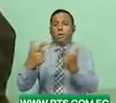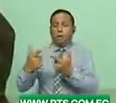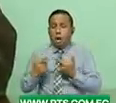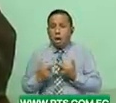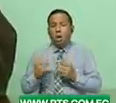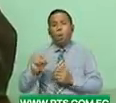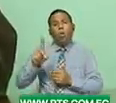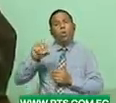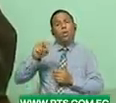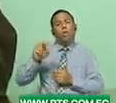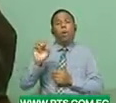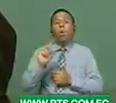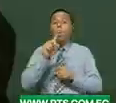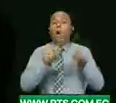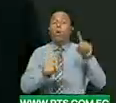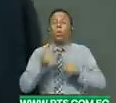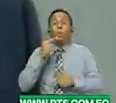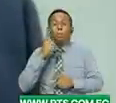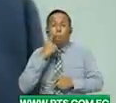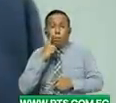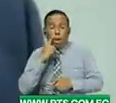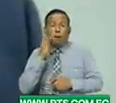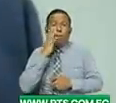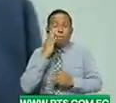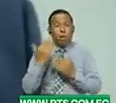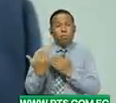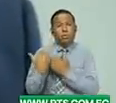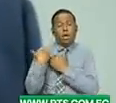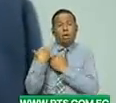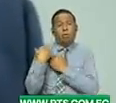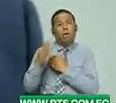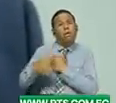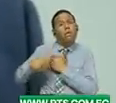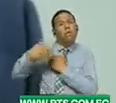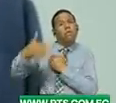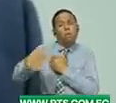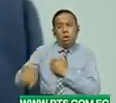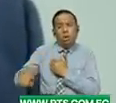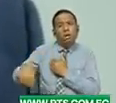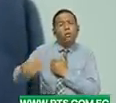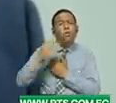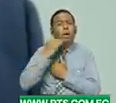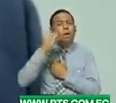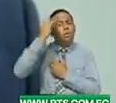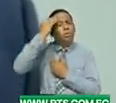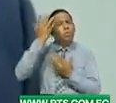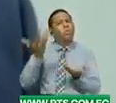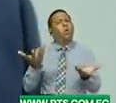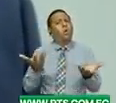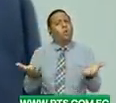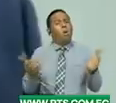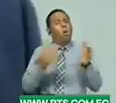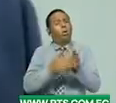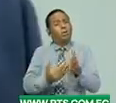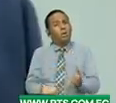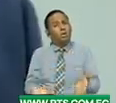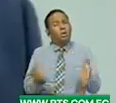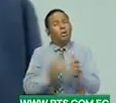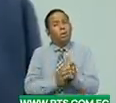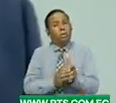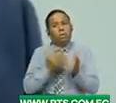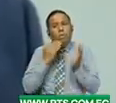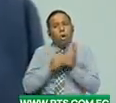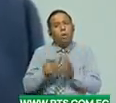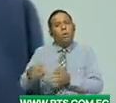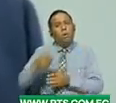sus representantes o tutores legales. Ya al ser adulto no se considera eso como una reincidencia. El menor de edad tiene derecho a que su expediente